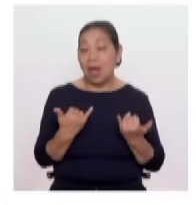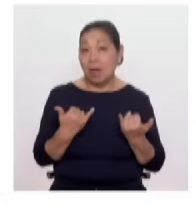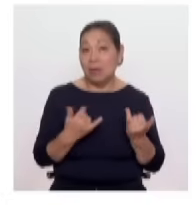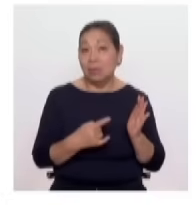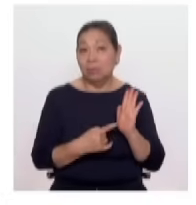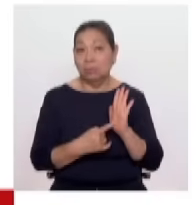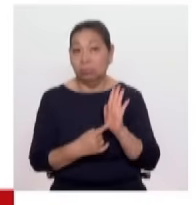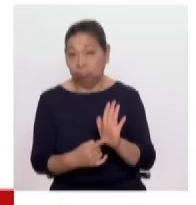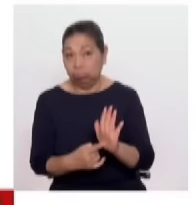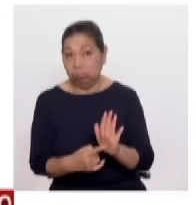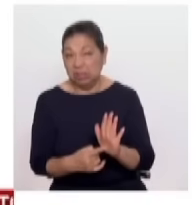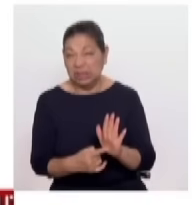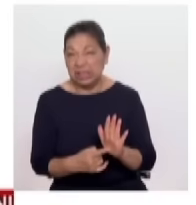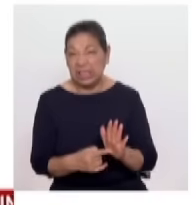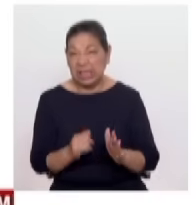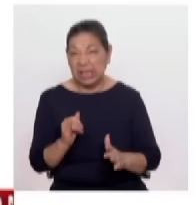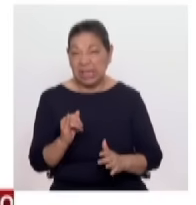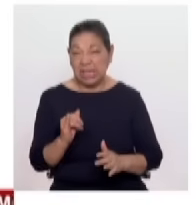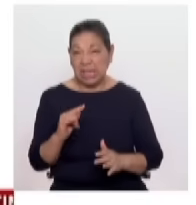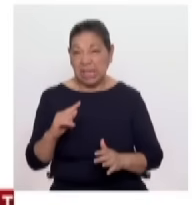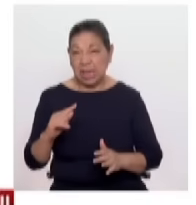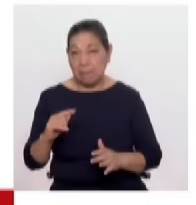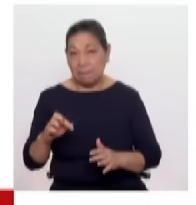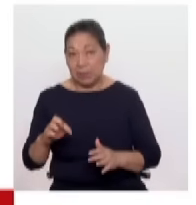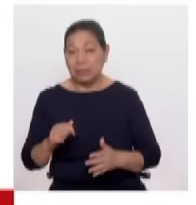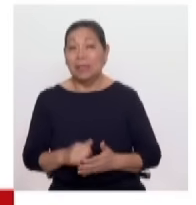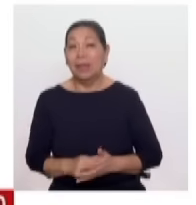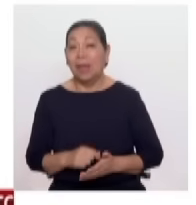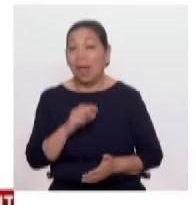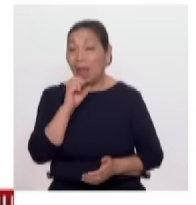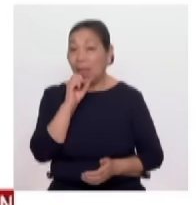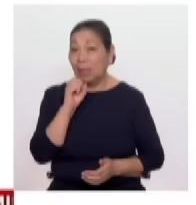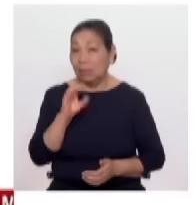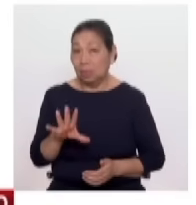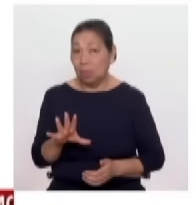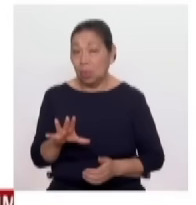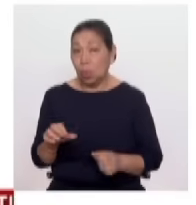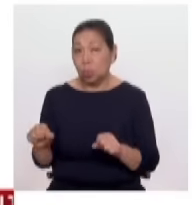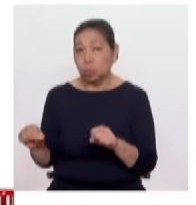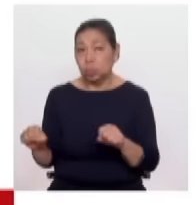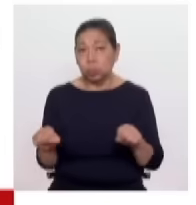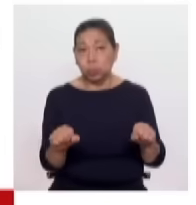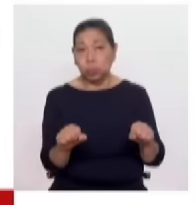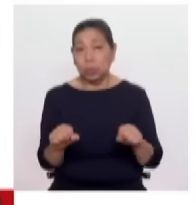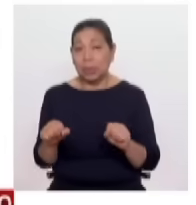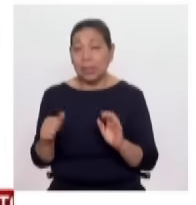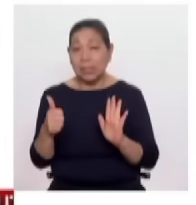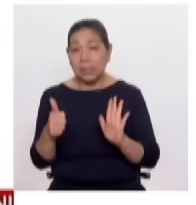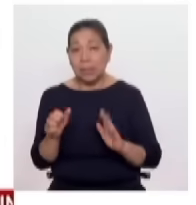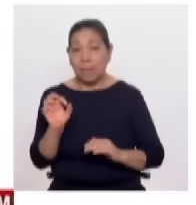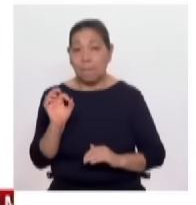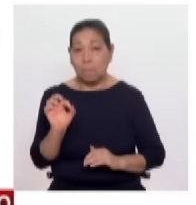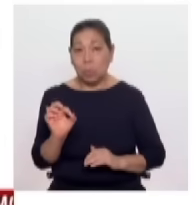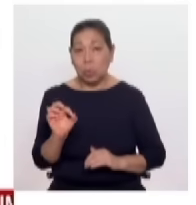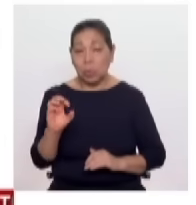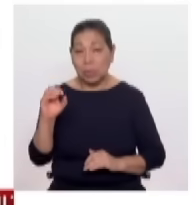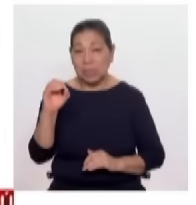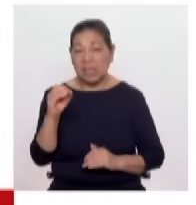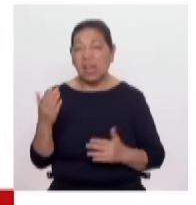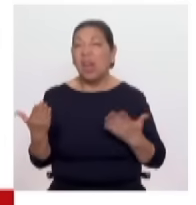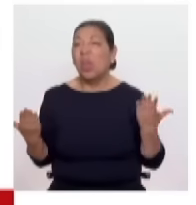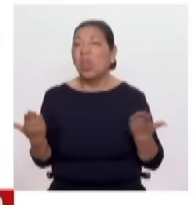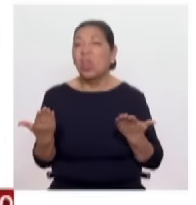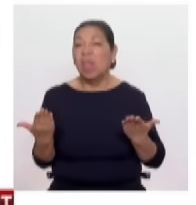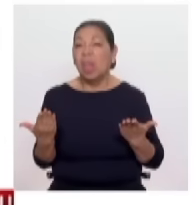información de último minuto, el Instituto Geofísico del Perú ha reportado un sismo de 6.0,